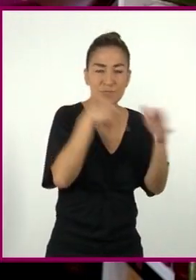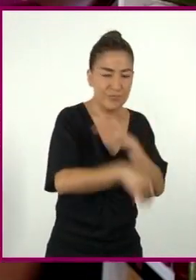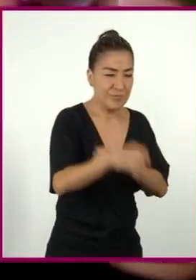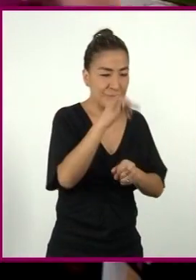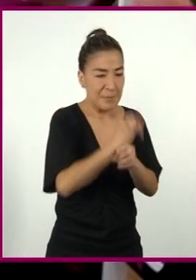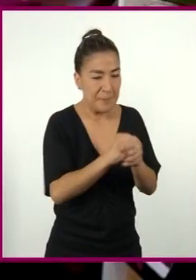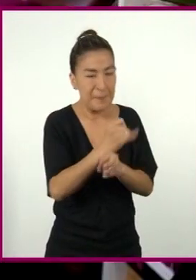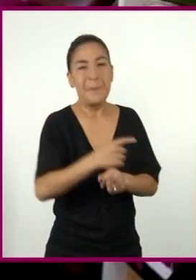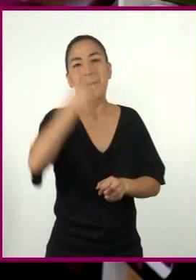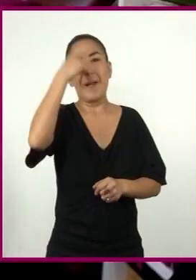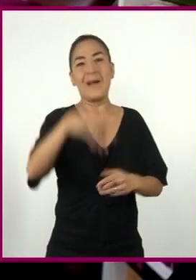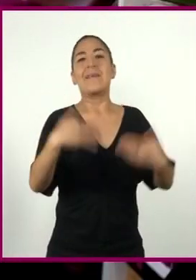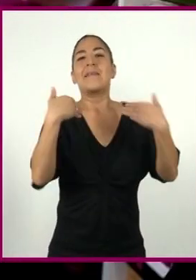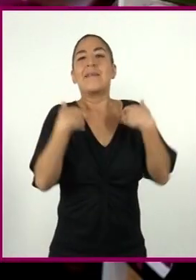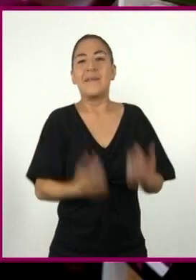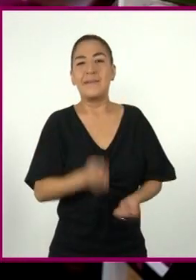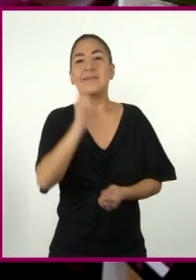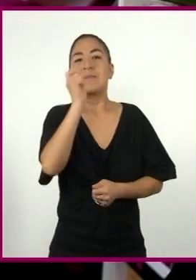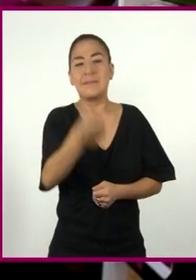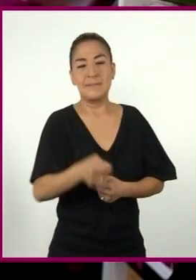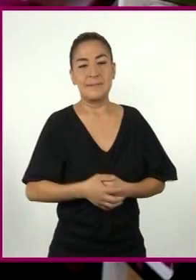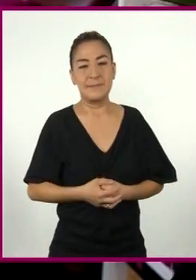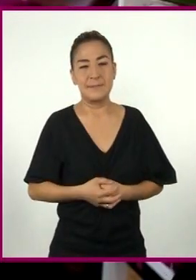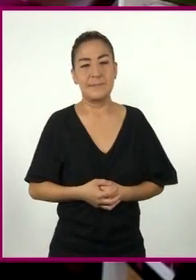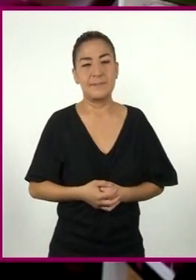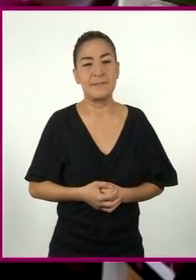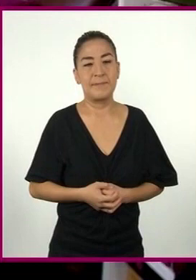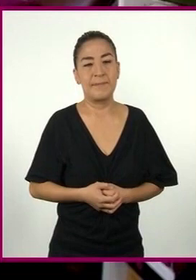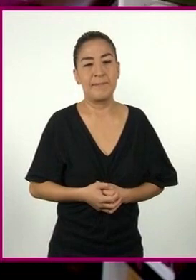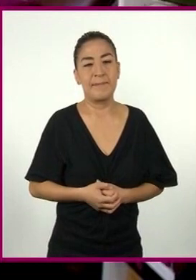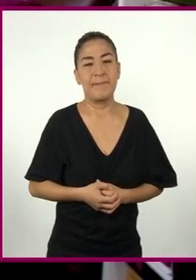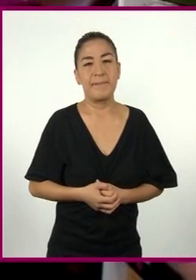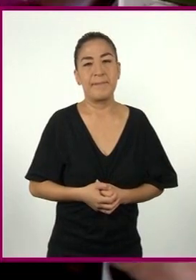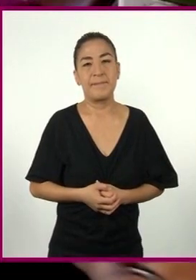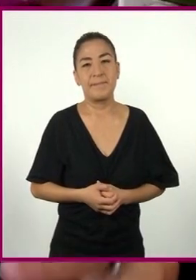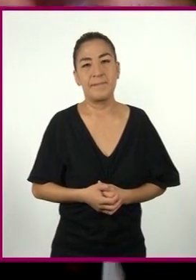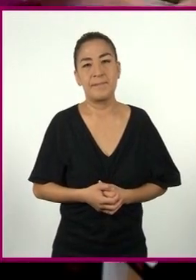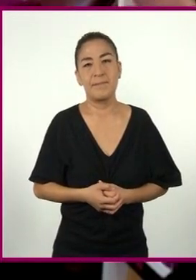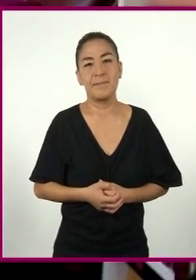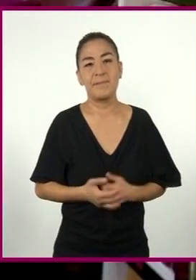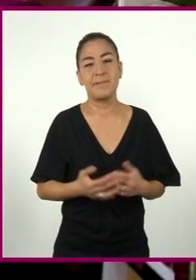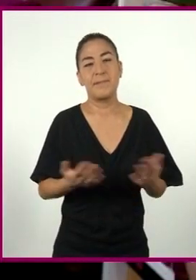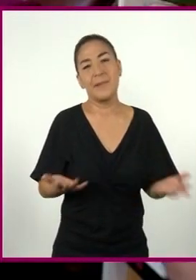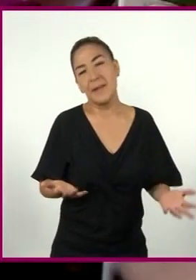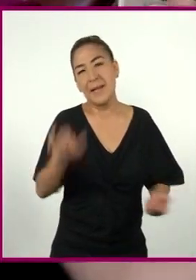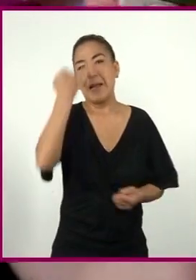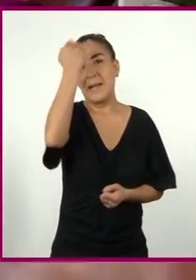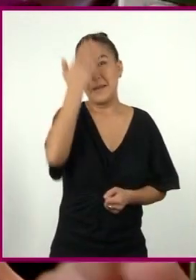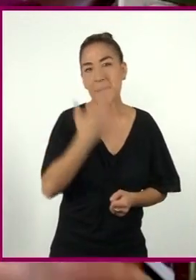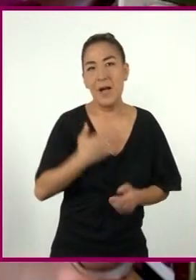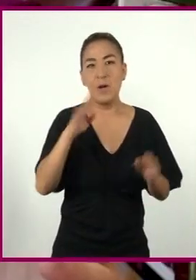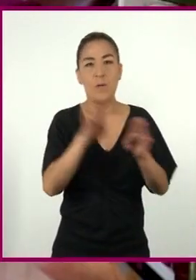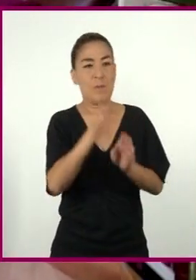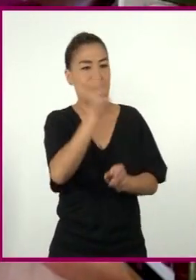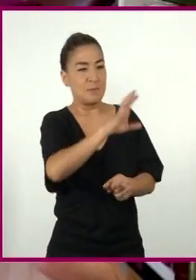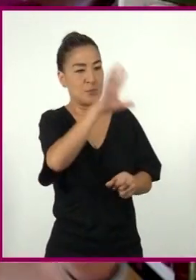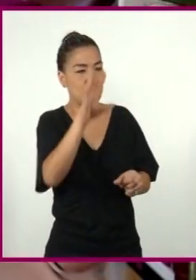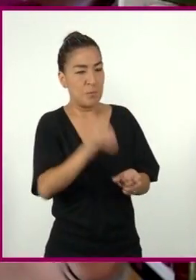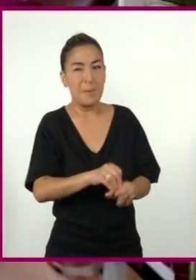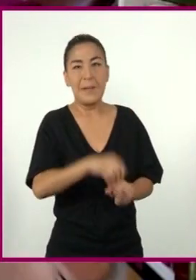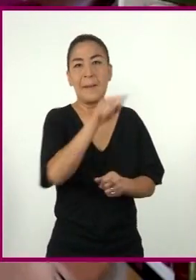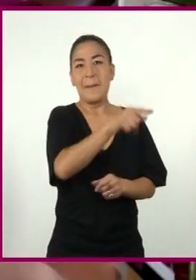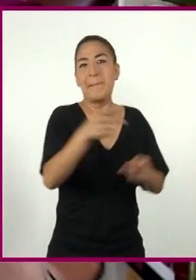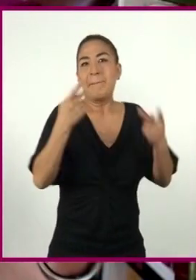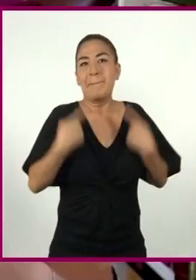para entender, digamos, la imagen completa de ese